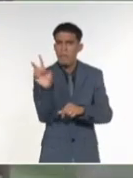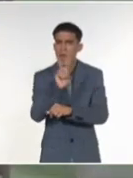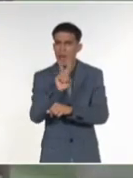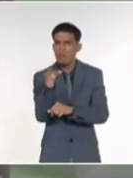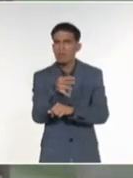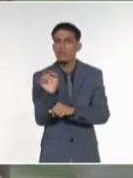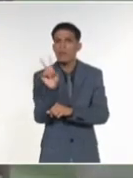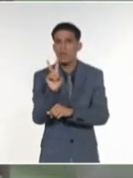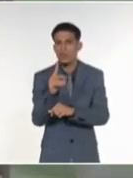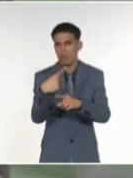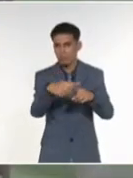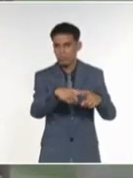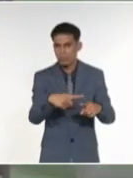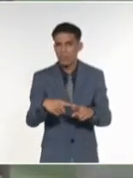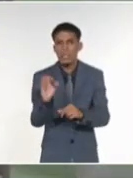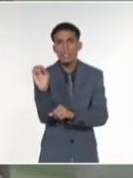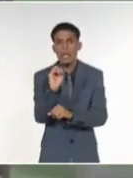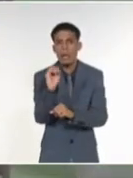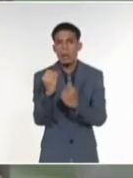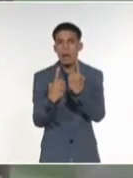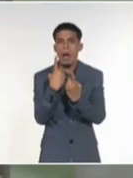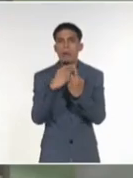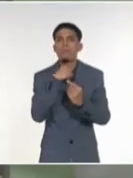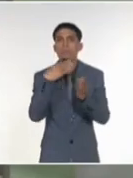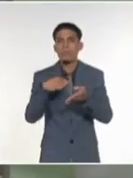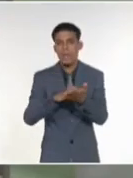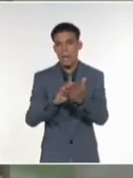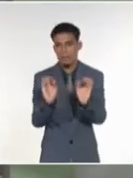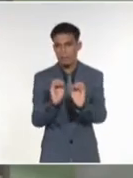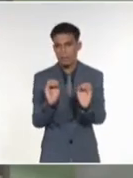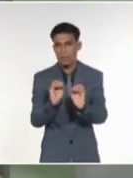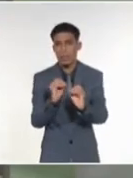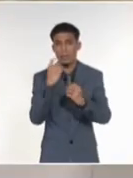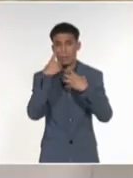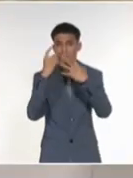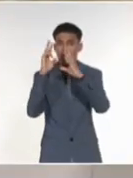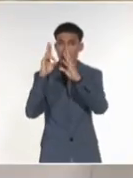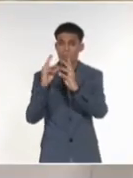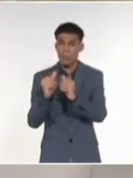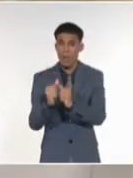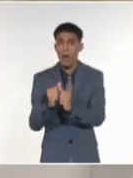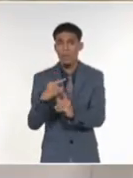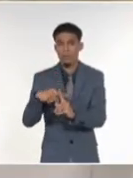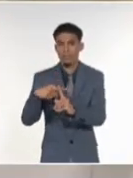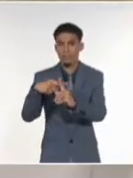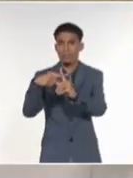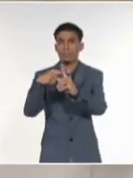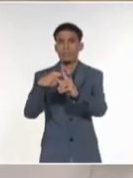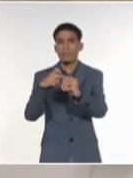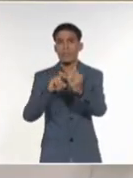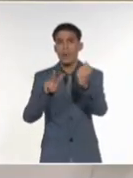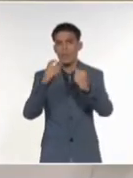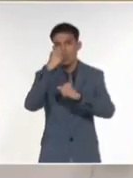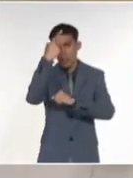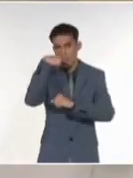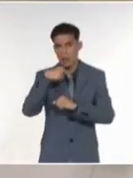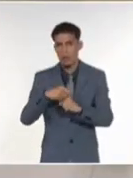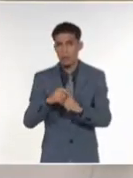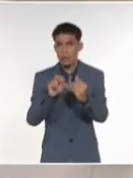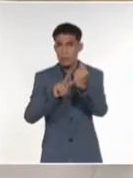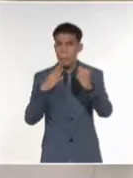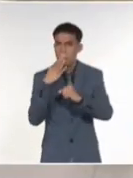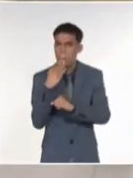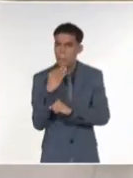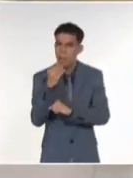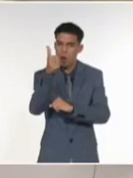en cero la tasa de mortalidad infantil, lo que influye en los resultados positivos que exhibe Ciego de Ávila al ubicarse entre las mejores